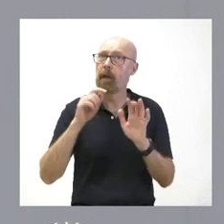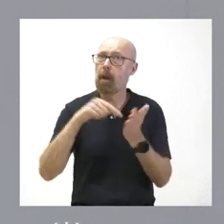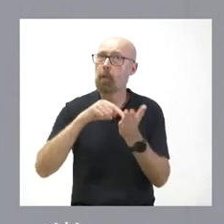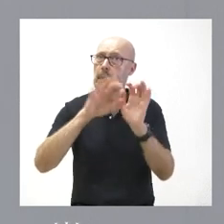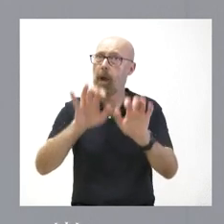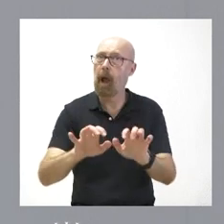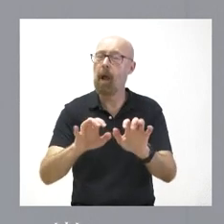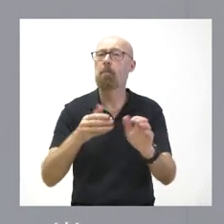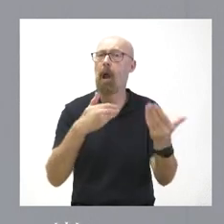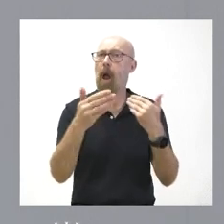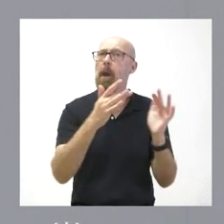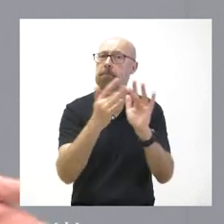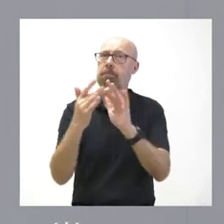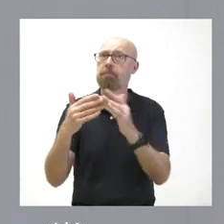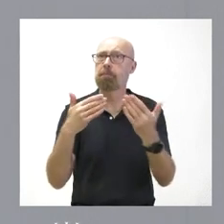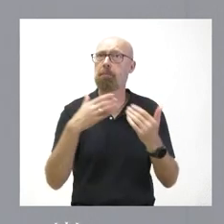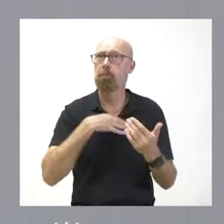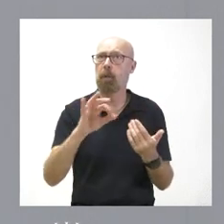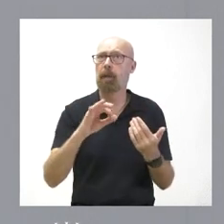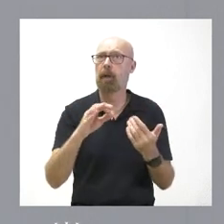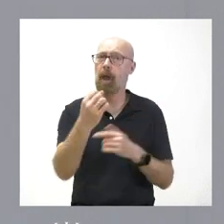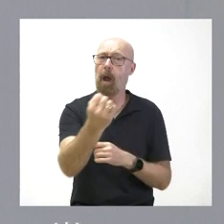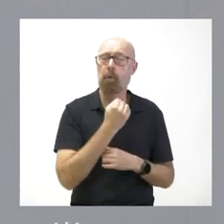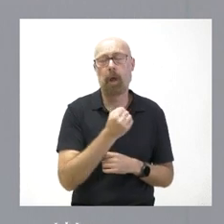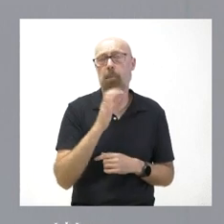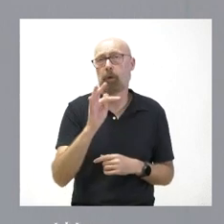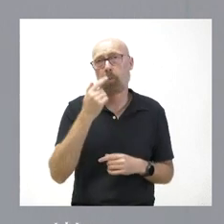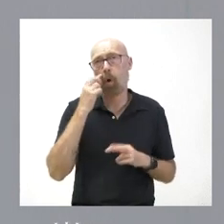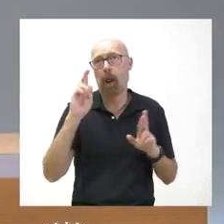podemos dialogar y sería bueno que se apoyara esta